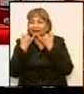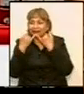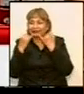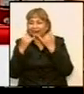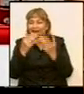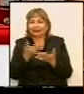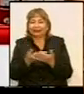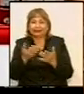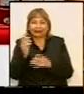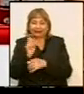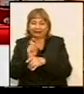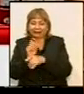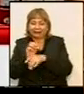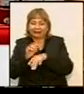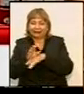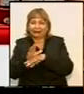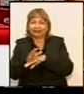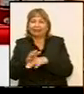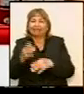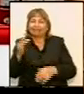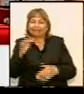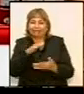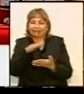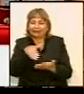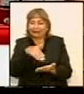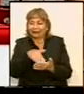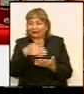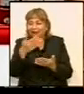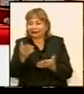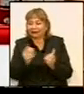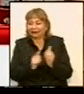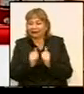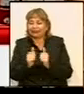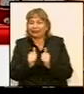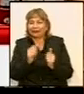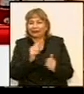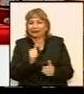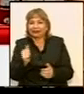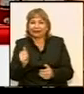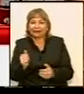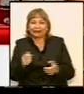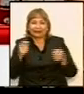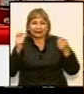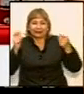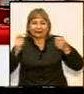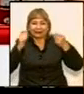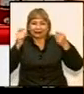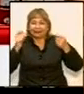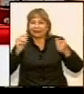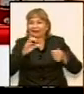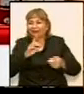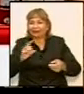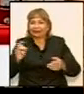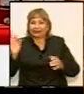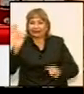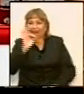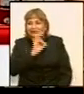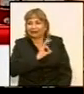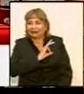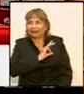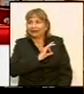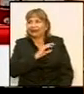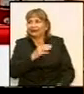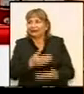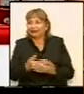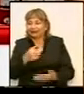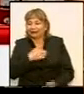y educativas a nivel descentralizado. Vamos a pasar a la ceremonia de premiación. Justamente